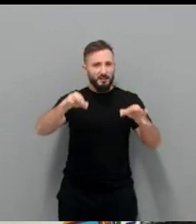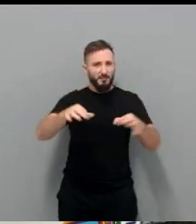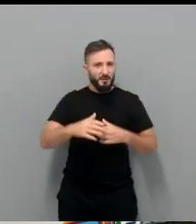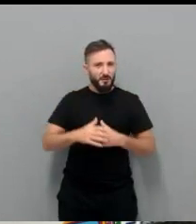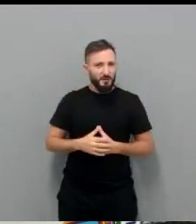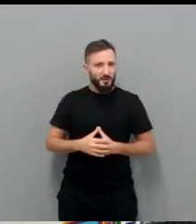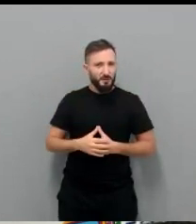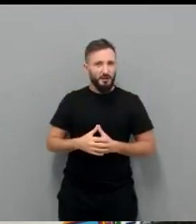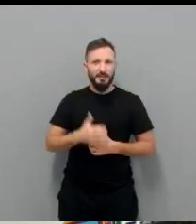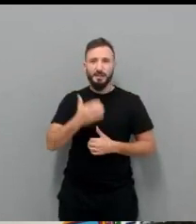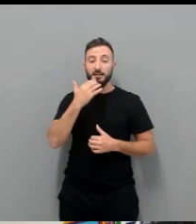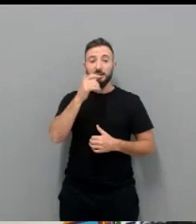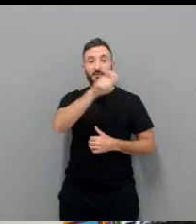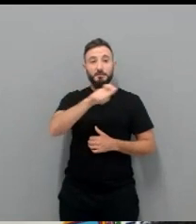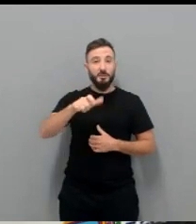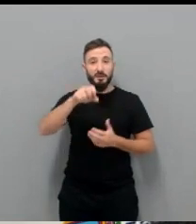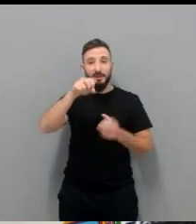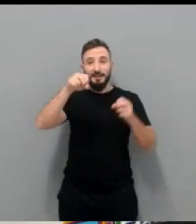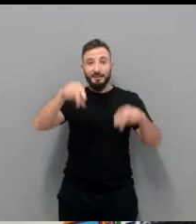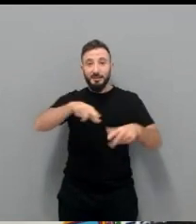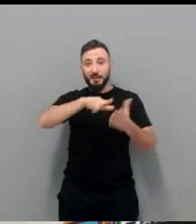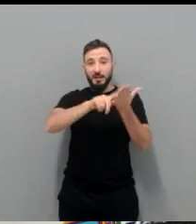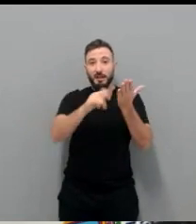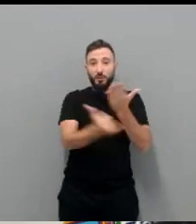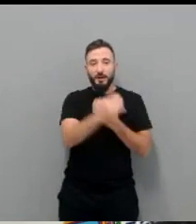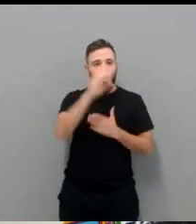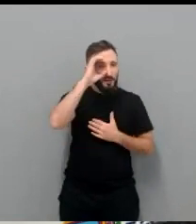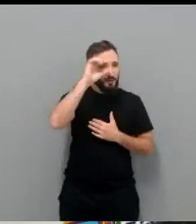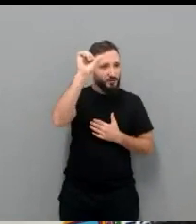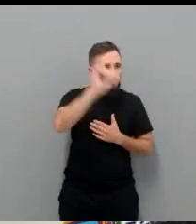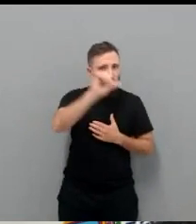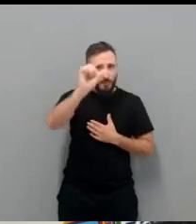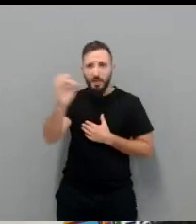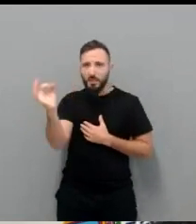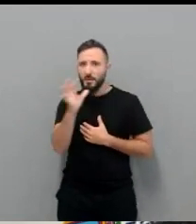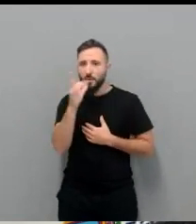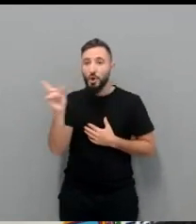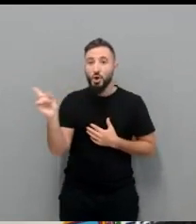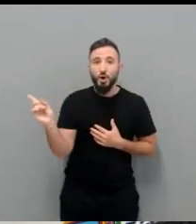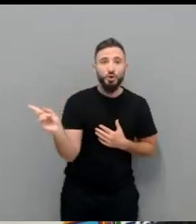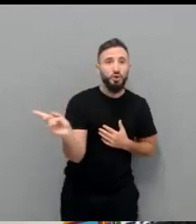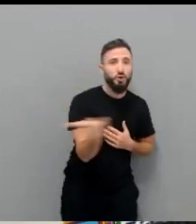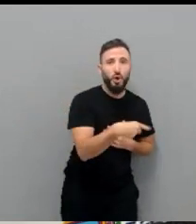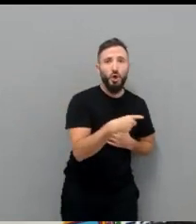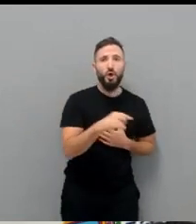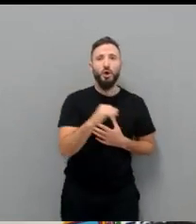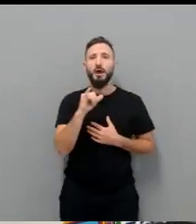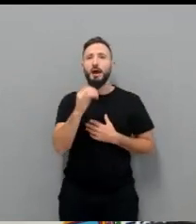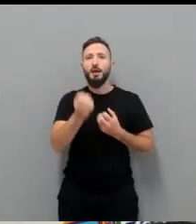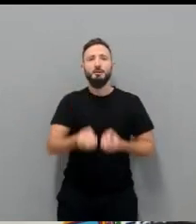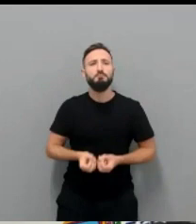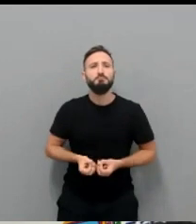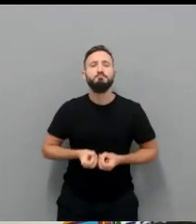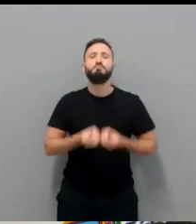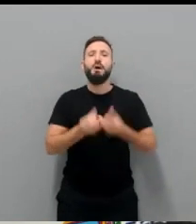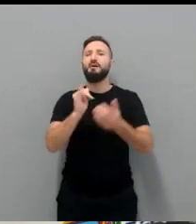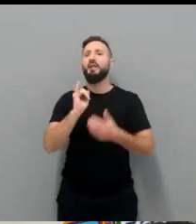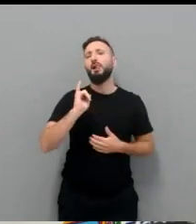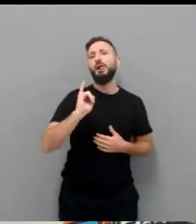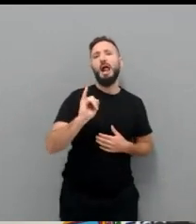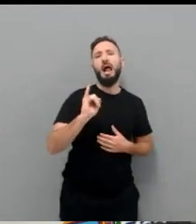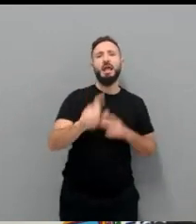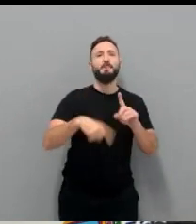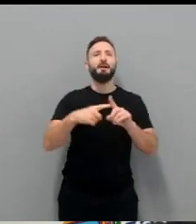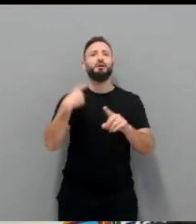sin lenguaje, porque todos tenemos algo que comunicar y algo que